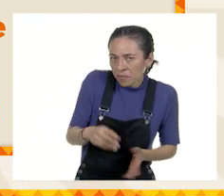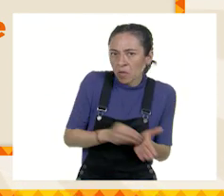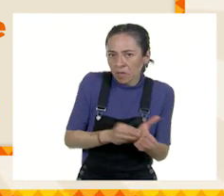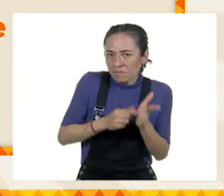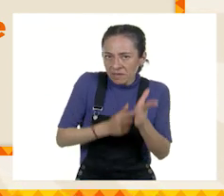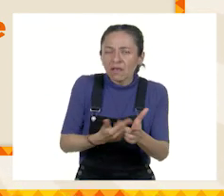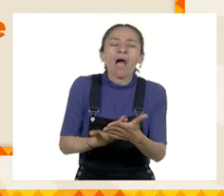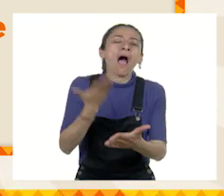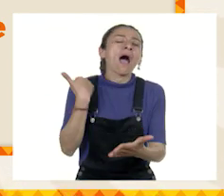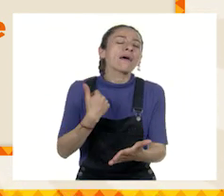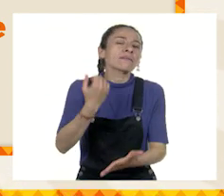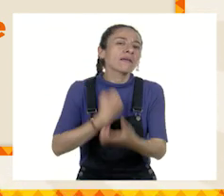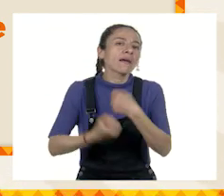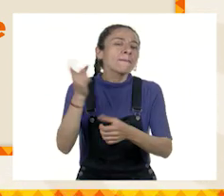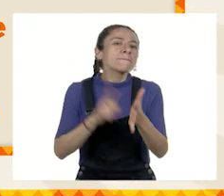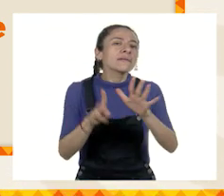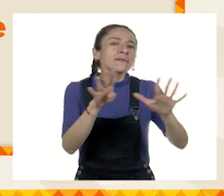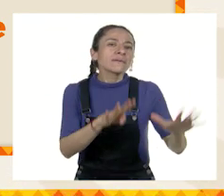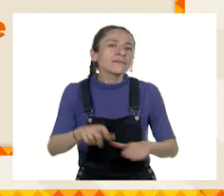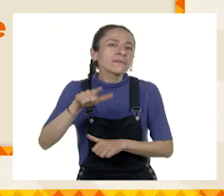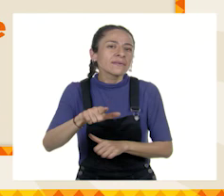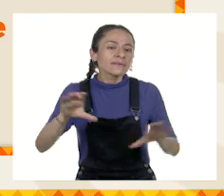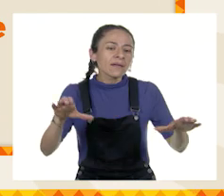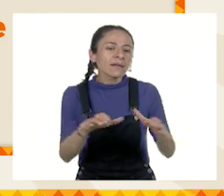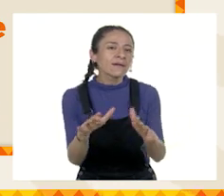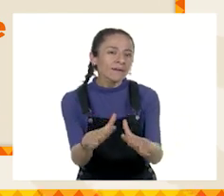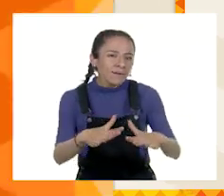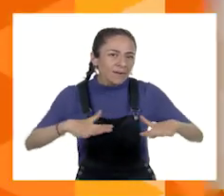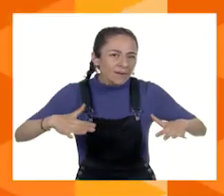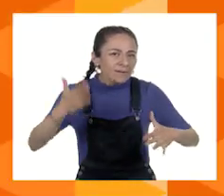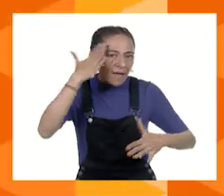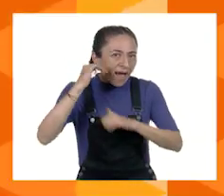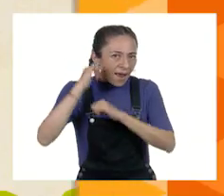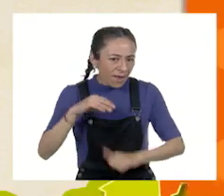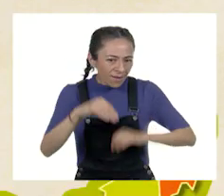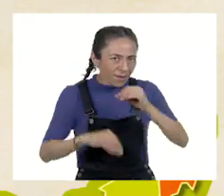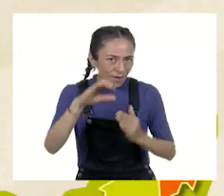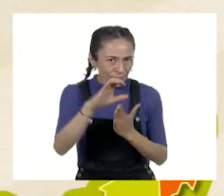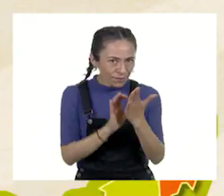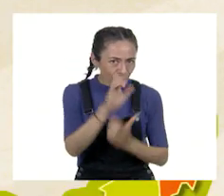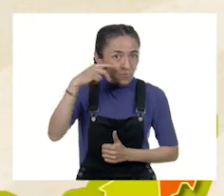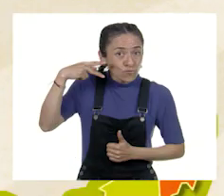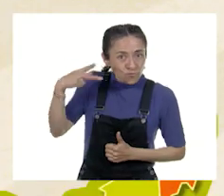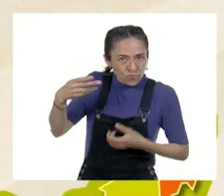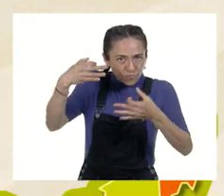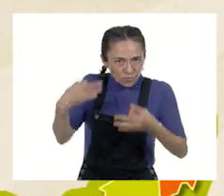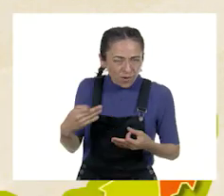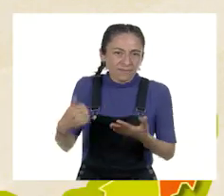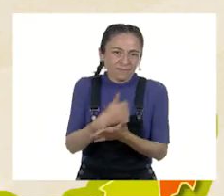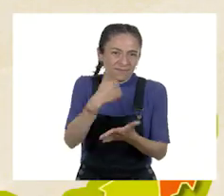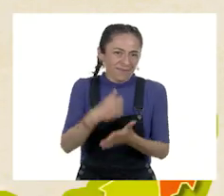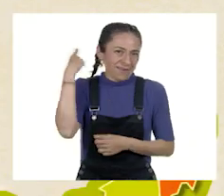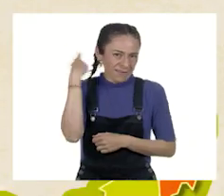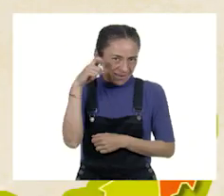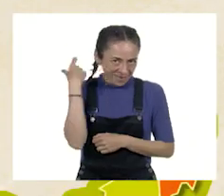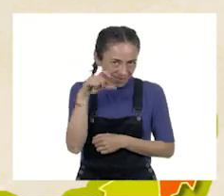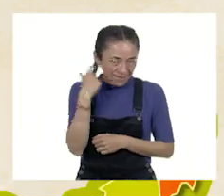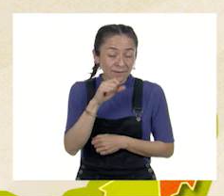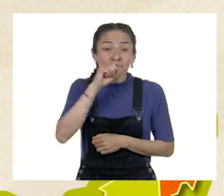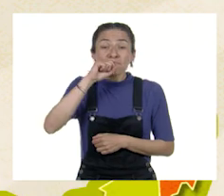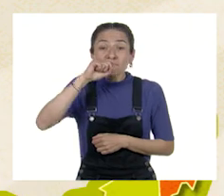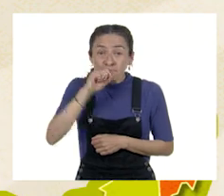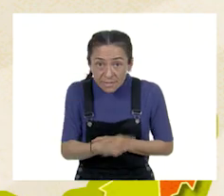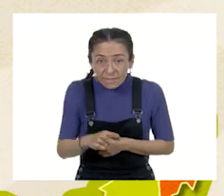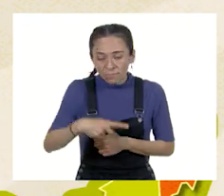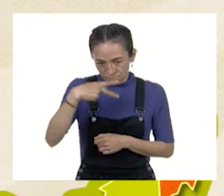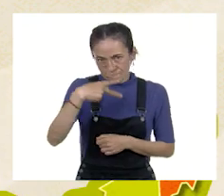1917 por el Congreso Constituyente en la ciudad de Querétaro. También es interesante saber que en el México